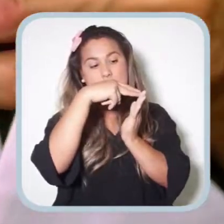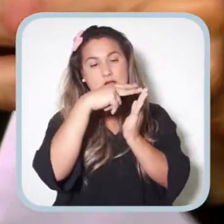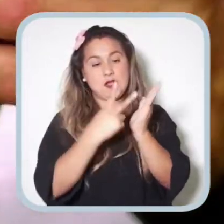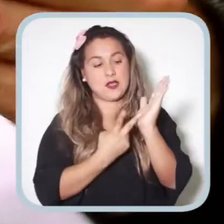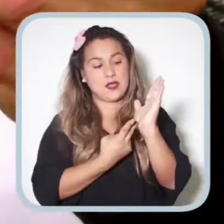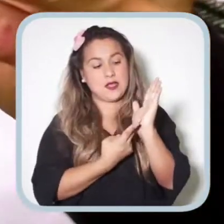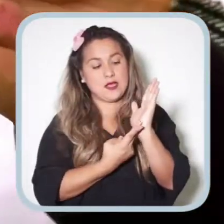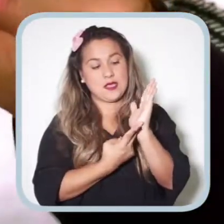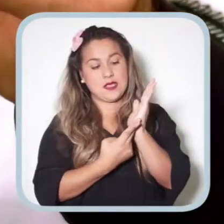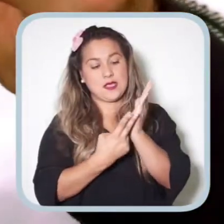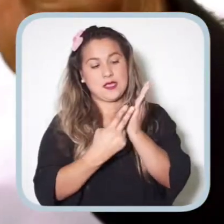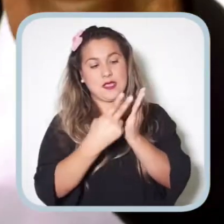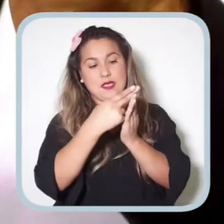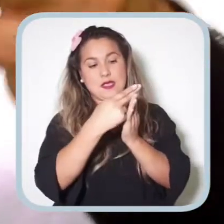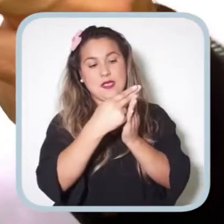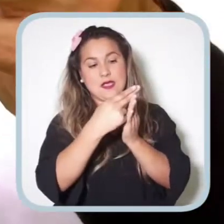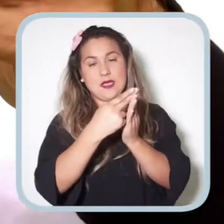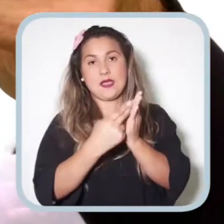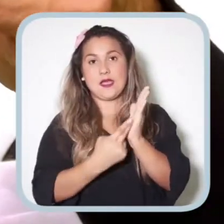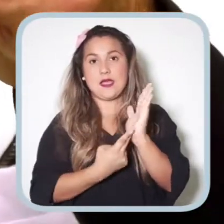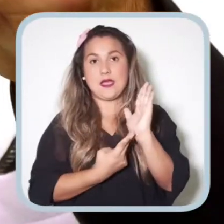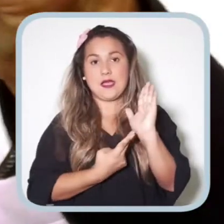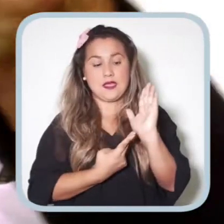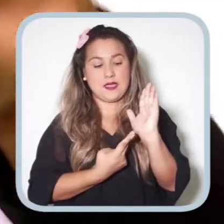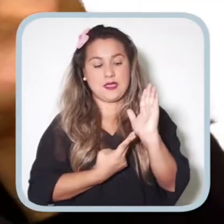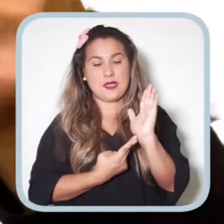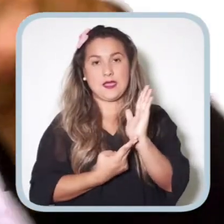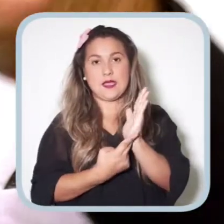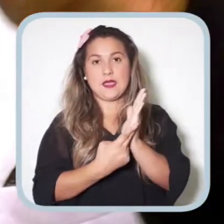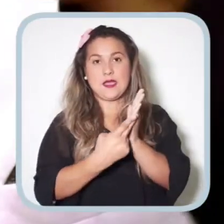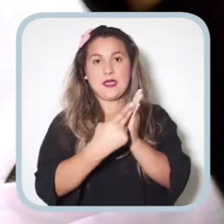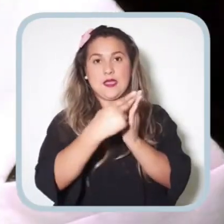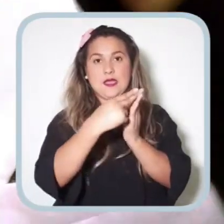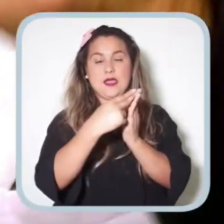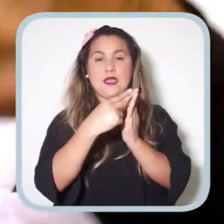Y miren, si cortan una guatita a la